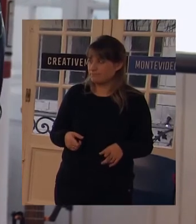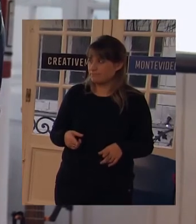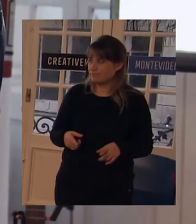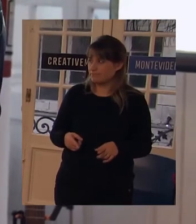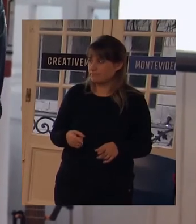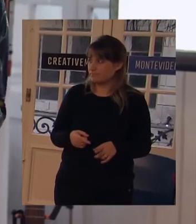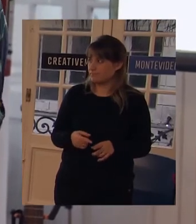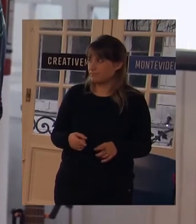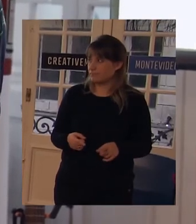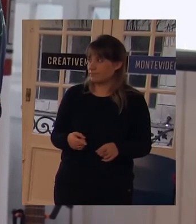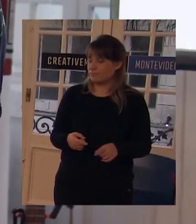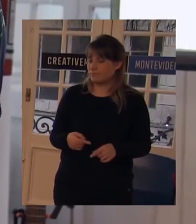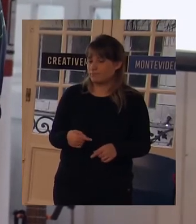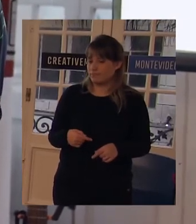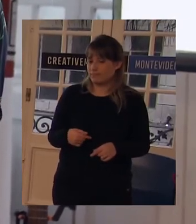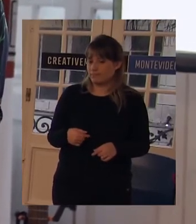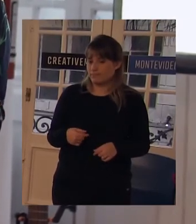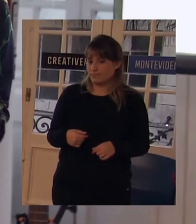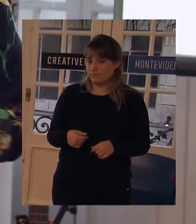infraestructura a esa solución.